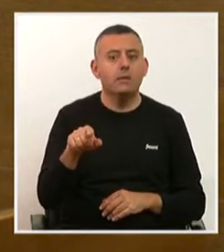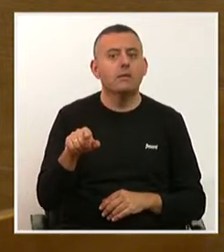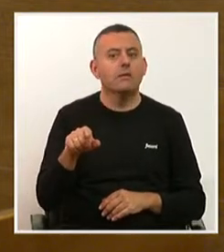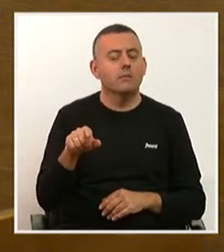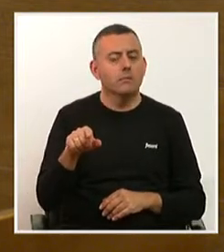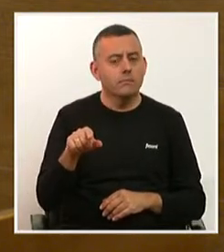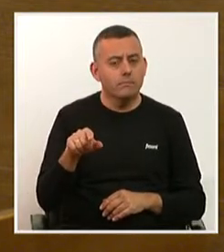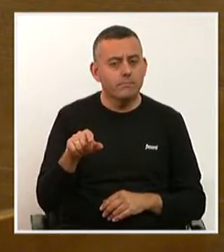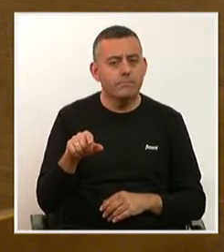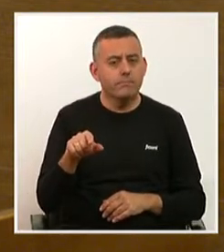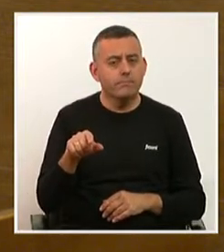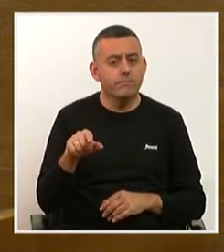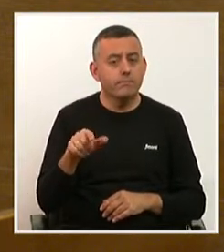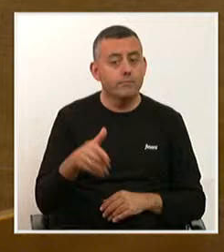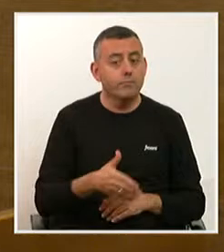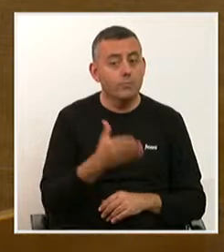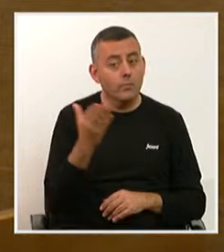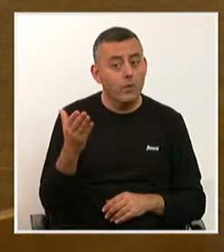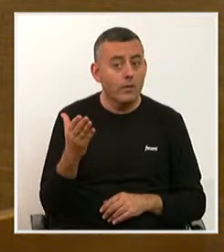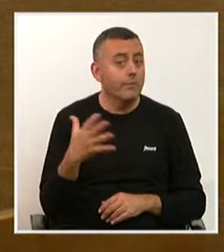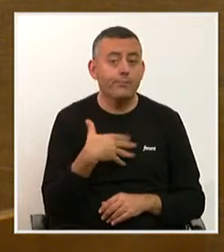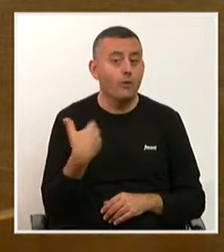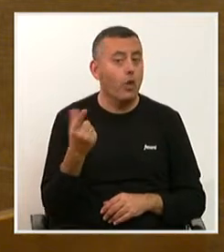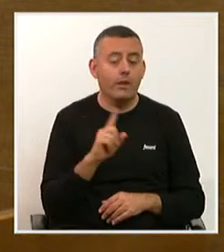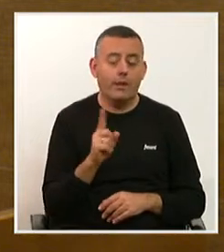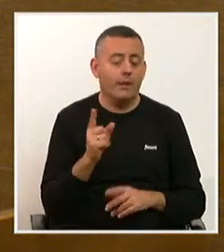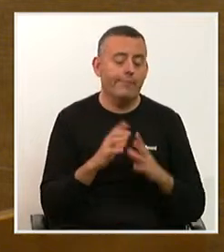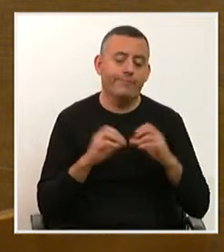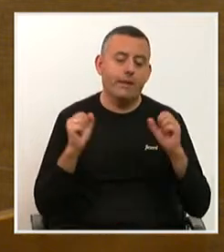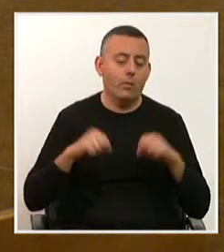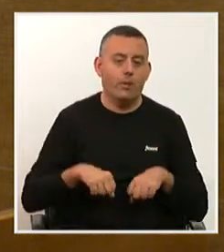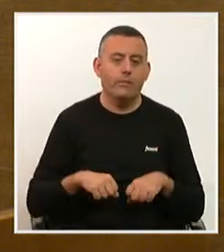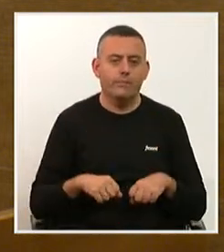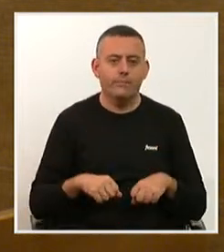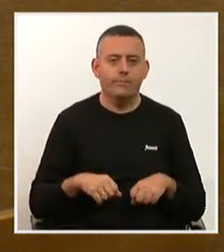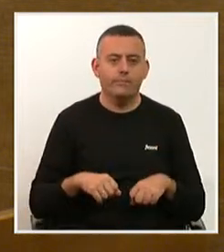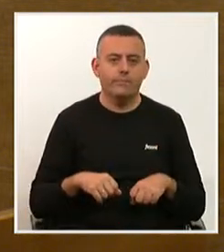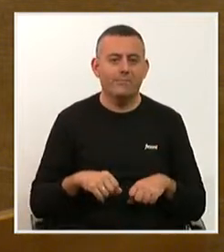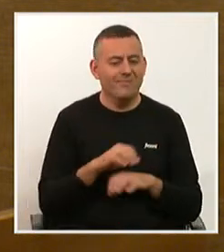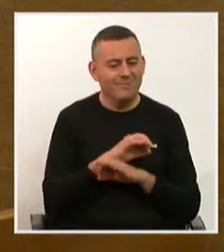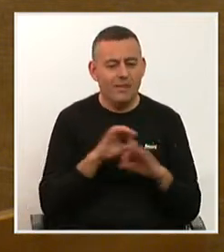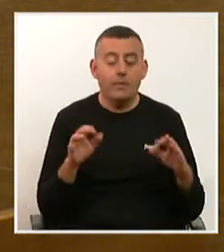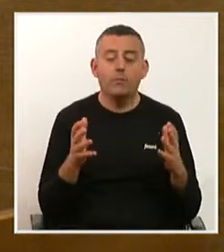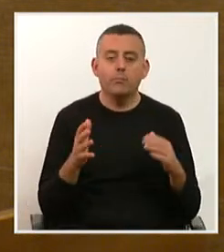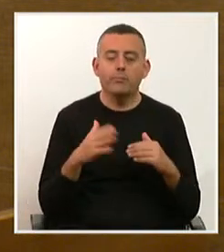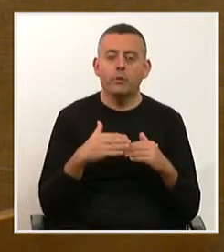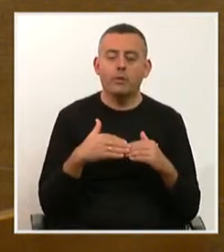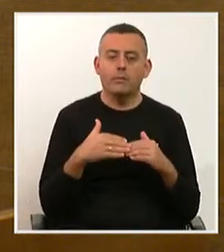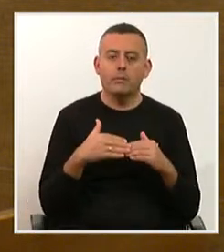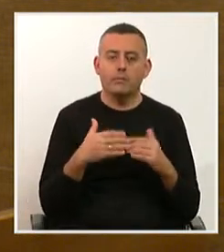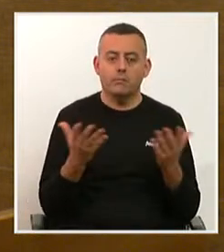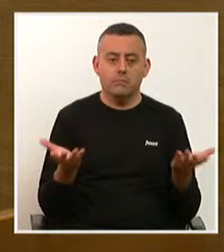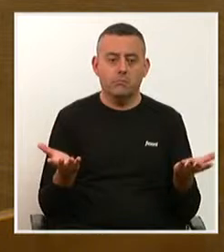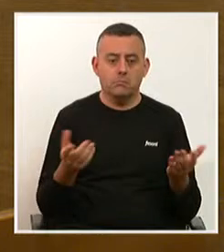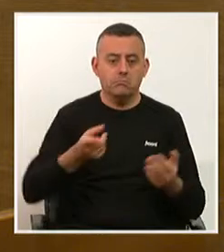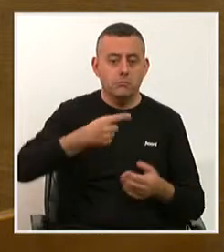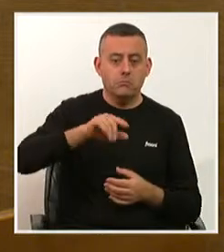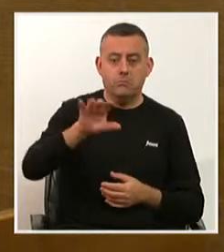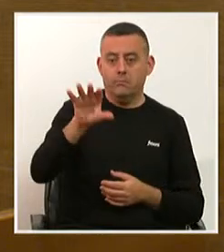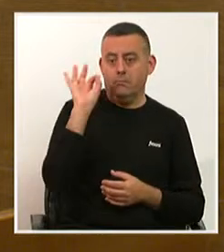estés arriar y de no arri es la